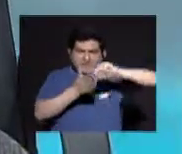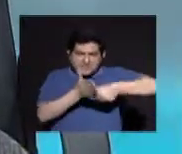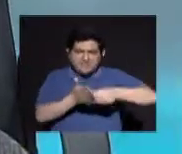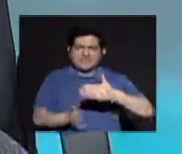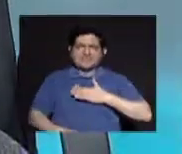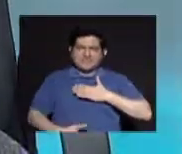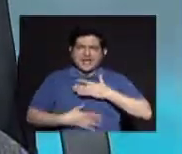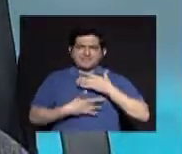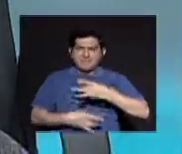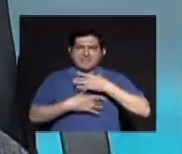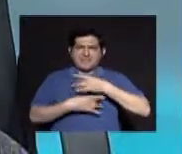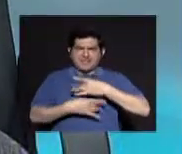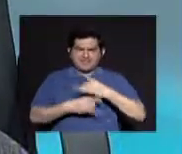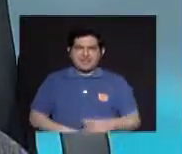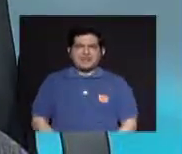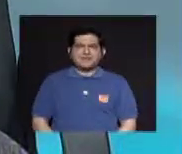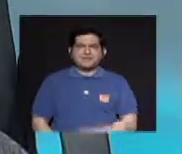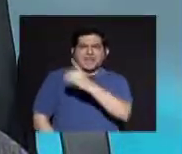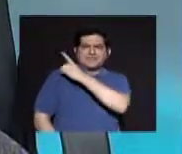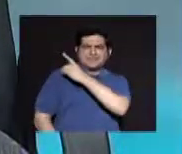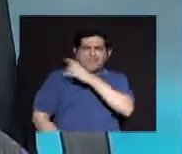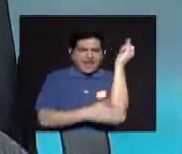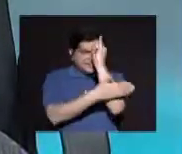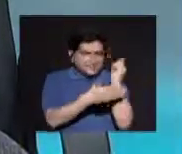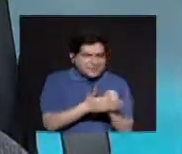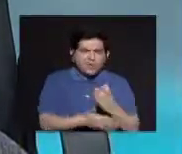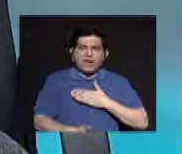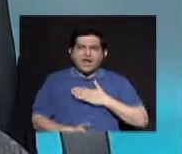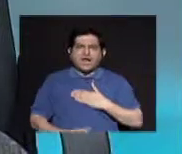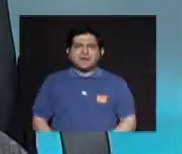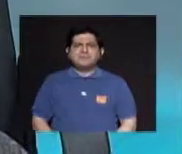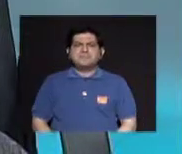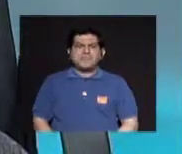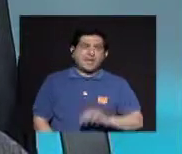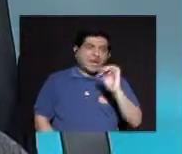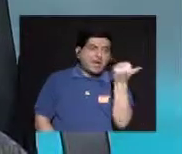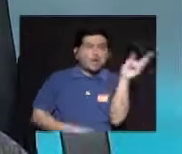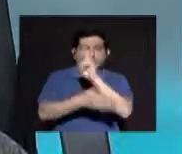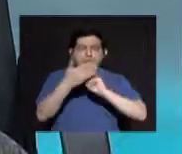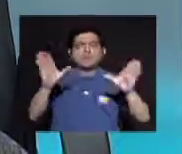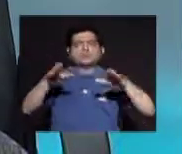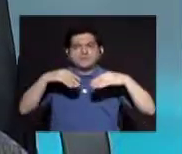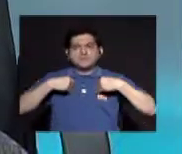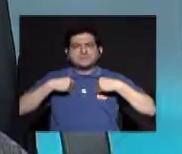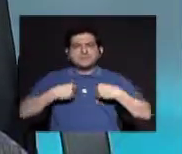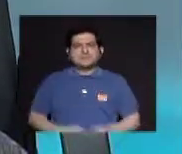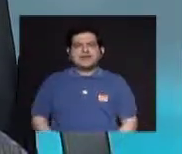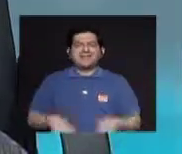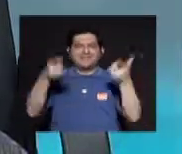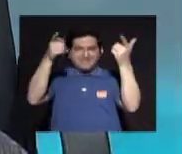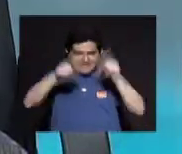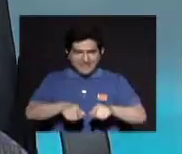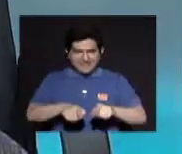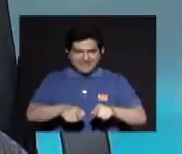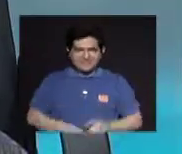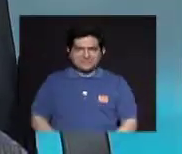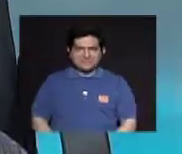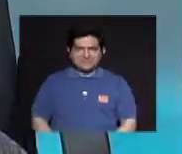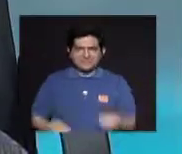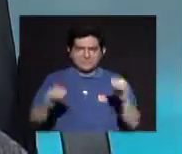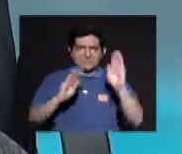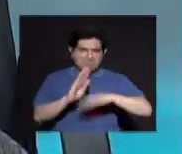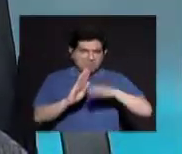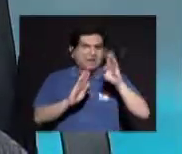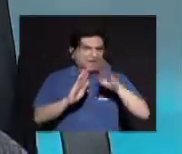me interesaba, al final de cuentas, que era la dirección de arte, a mí me aceptaron en otra universidad, que de hecho era un poco